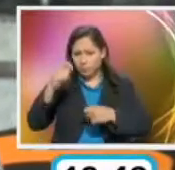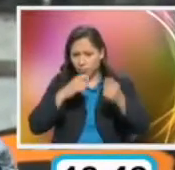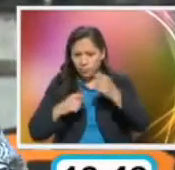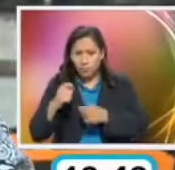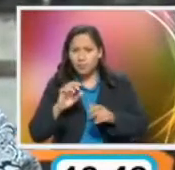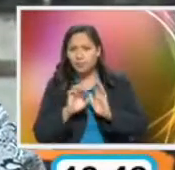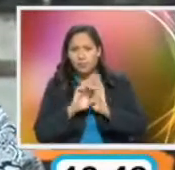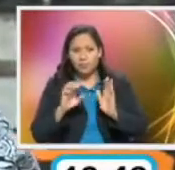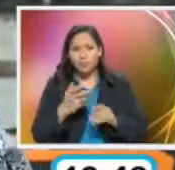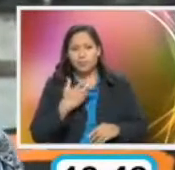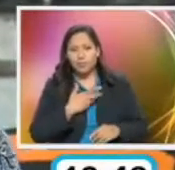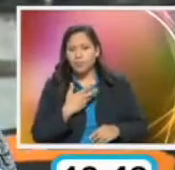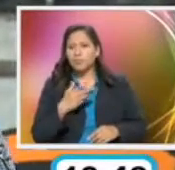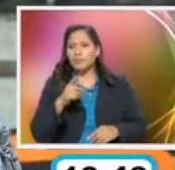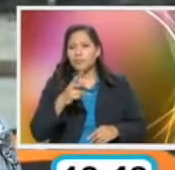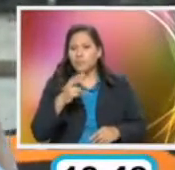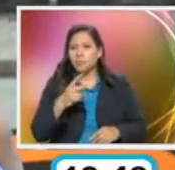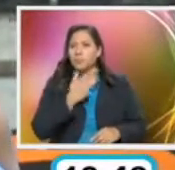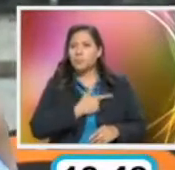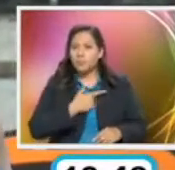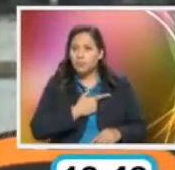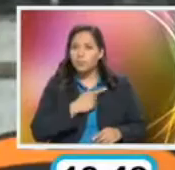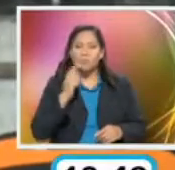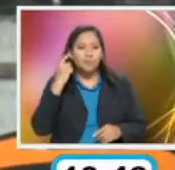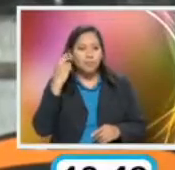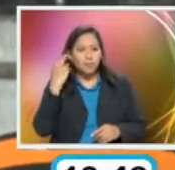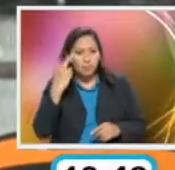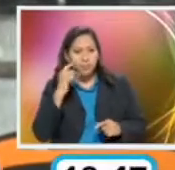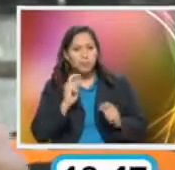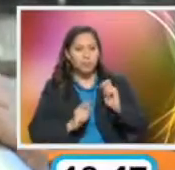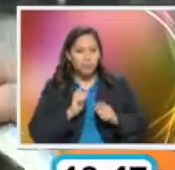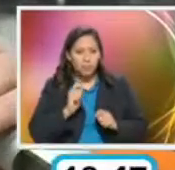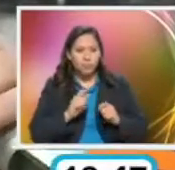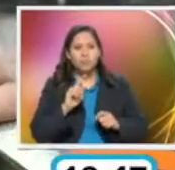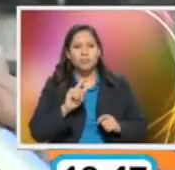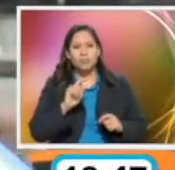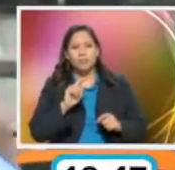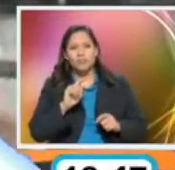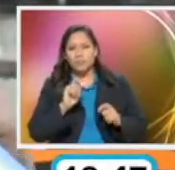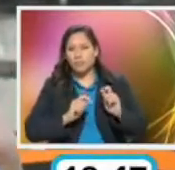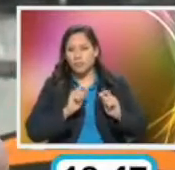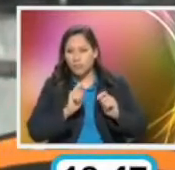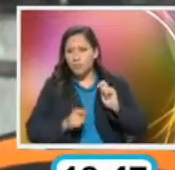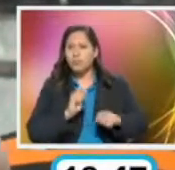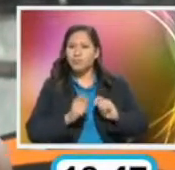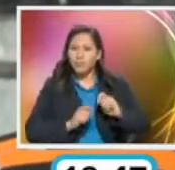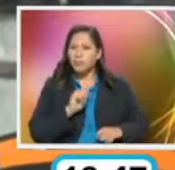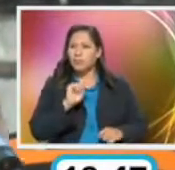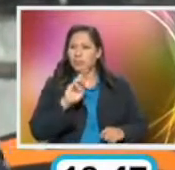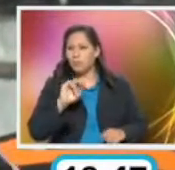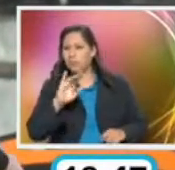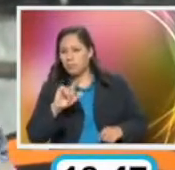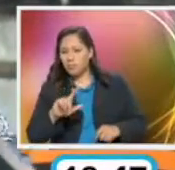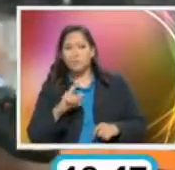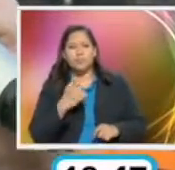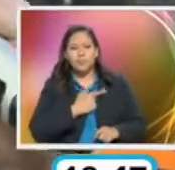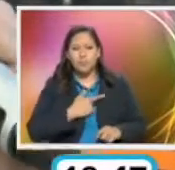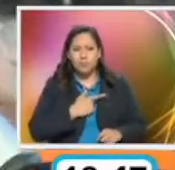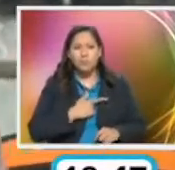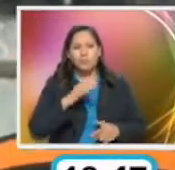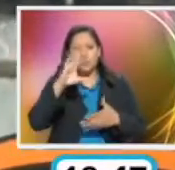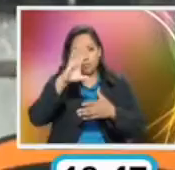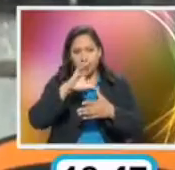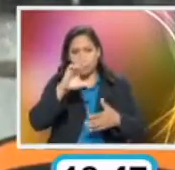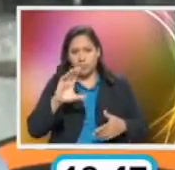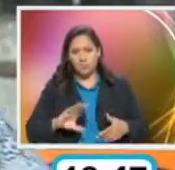Y por ejemplo, también nos gustan también los sonidos aquí del tribal también. Eso. Como que nos gusta todo lo que es de América